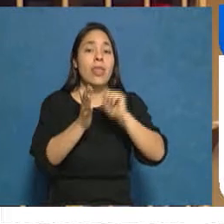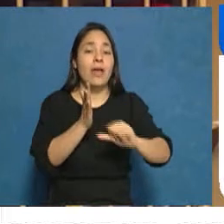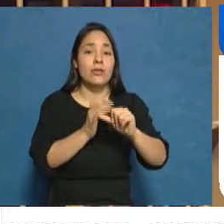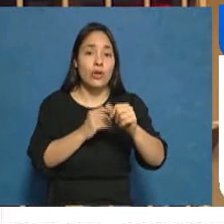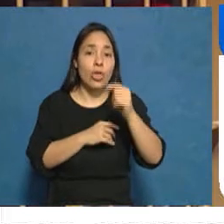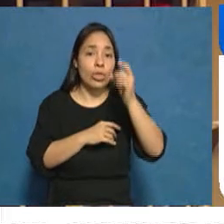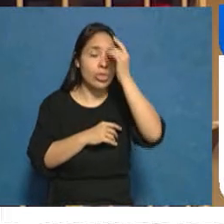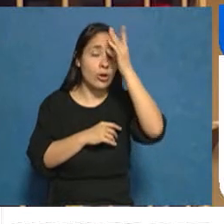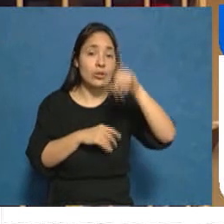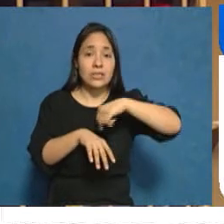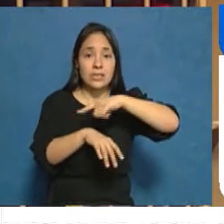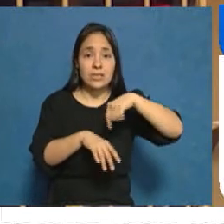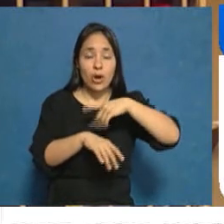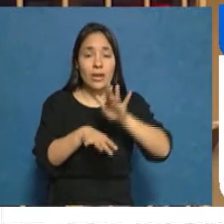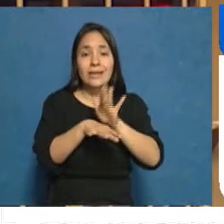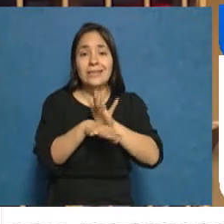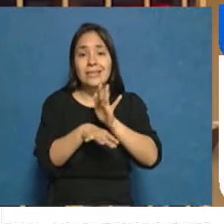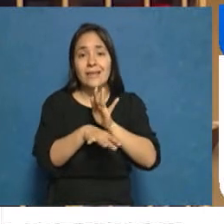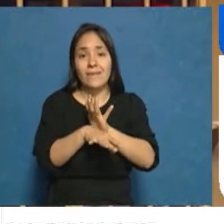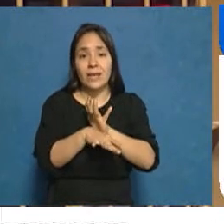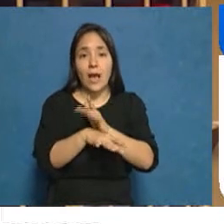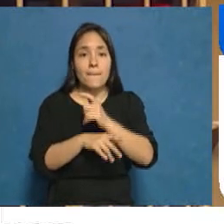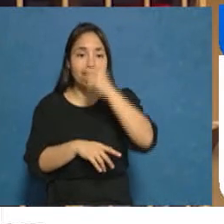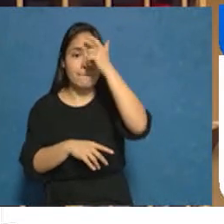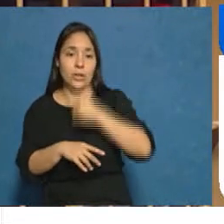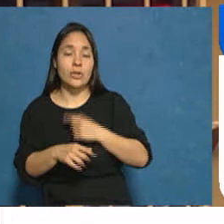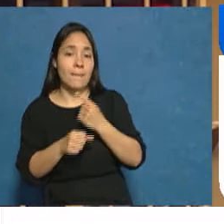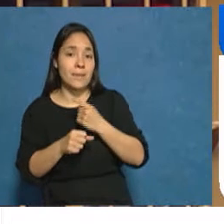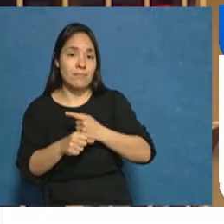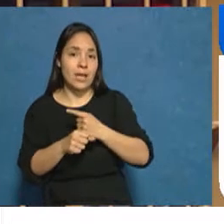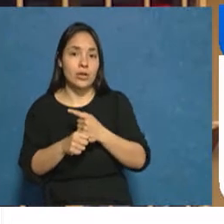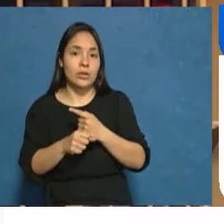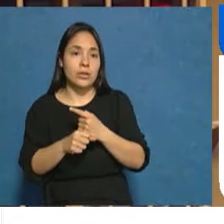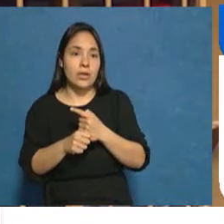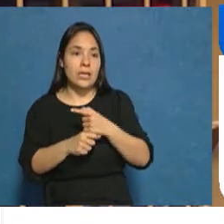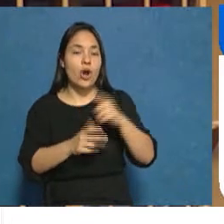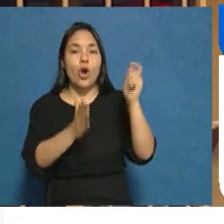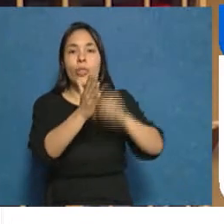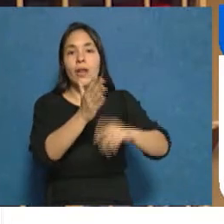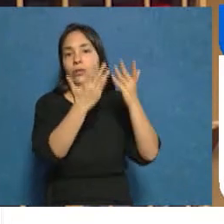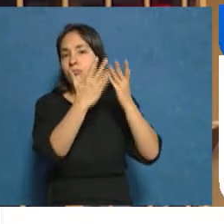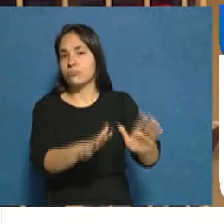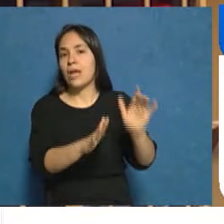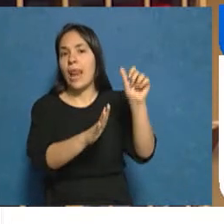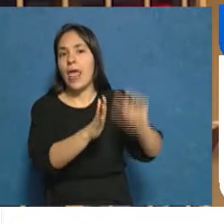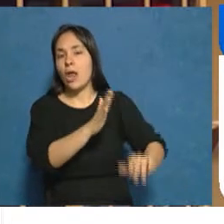pasaron 12 horas. Eso que lleva desde el lado del cliente, por un lado, o bajarle el contrato, ¿sí?, un